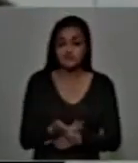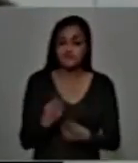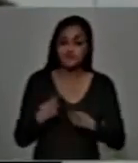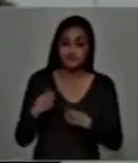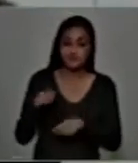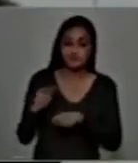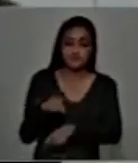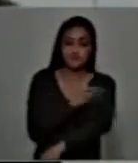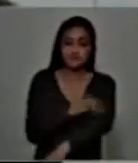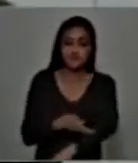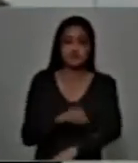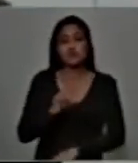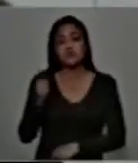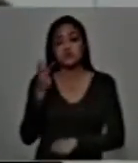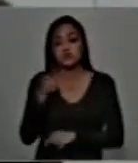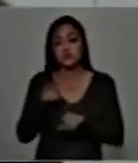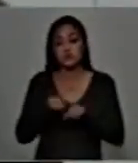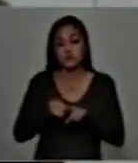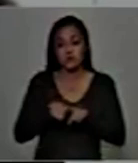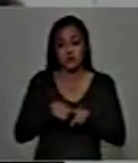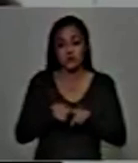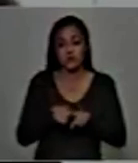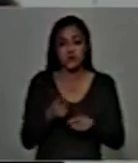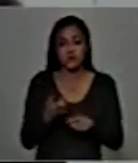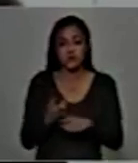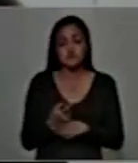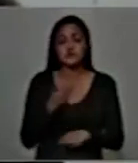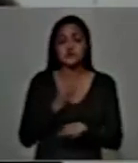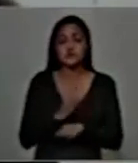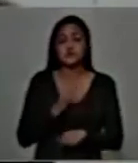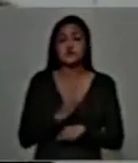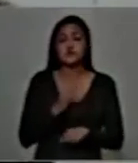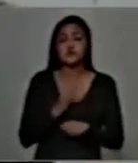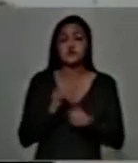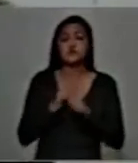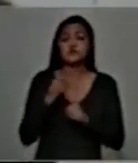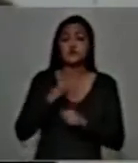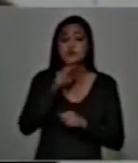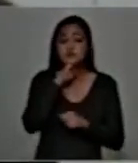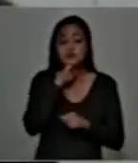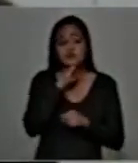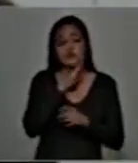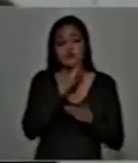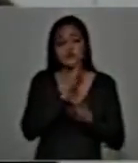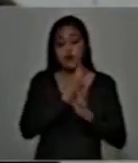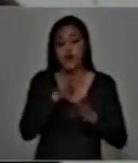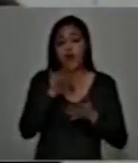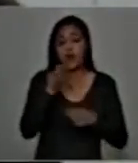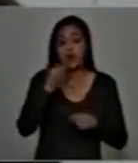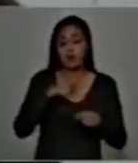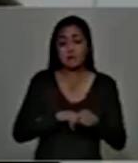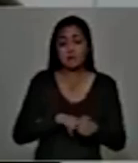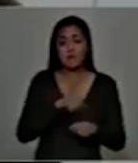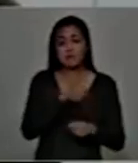informarle que tenemos a tres niños en custodia el DIF. Tenemos